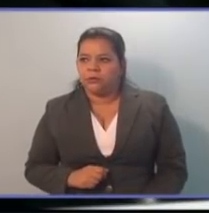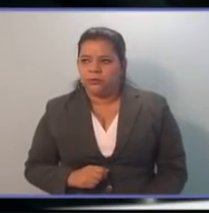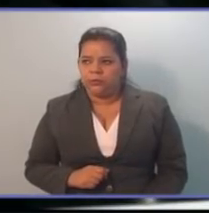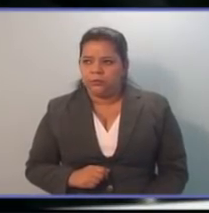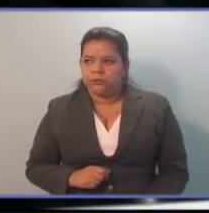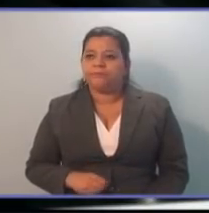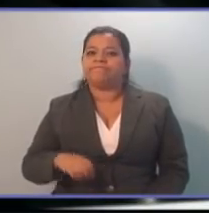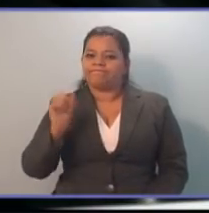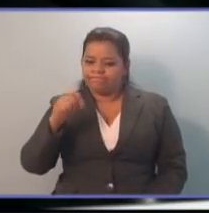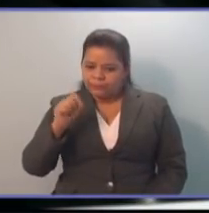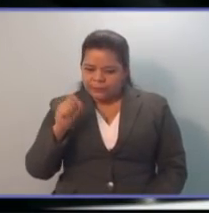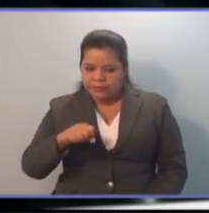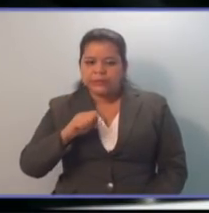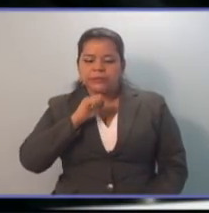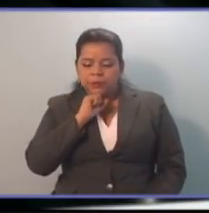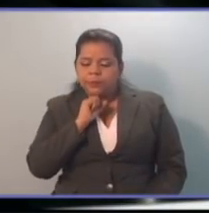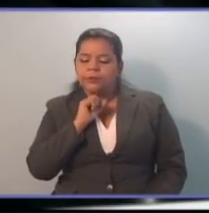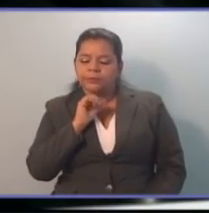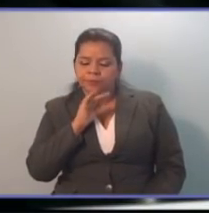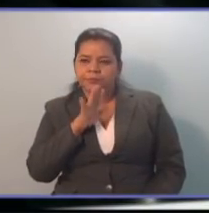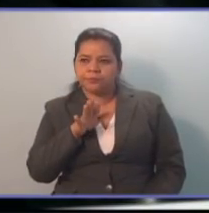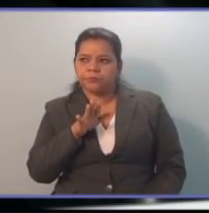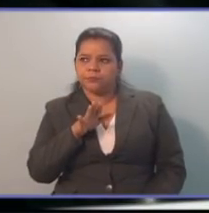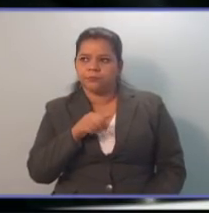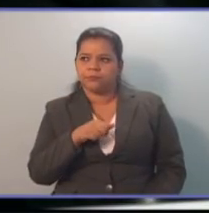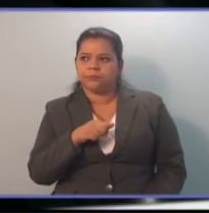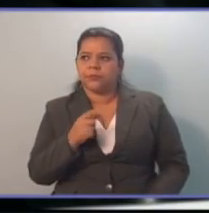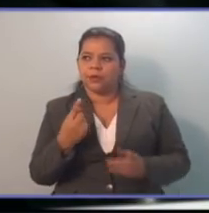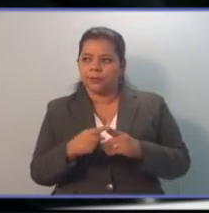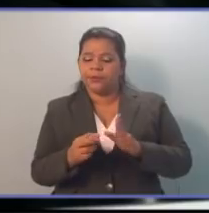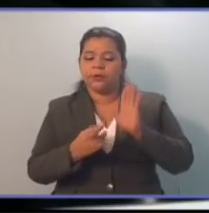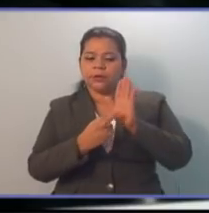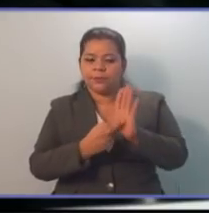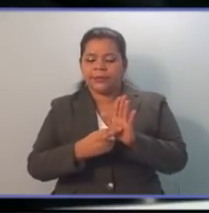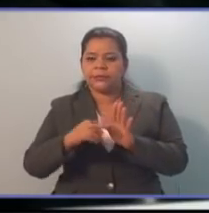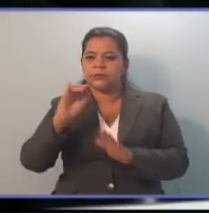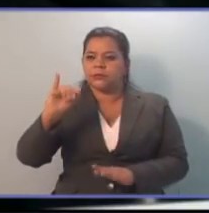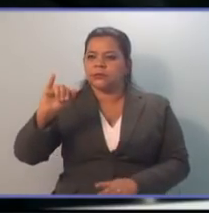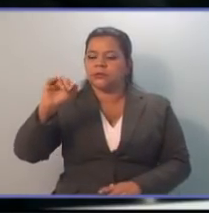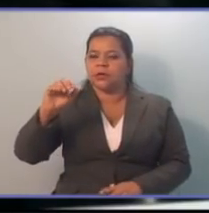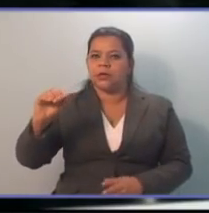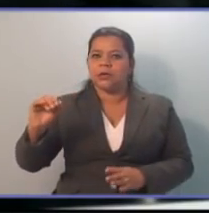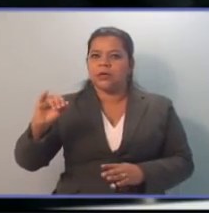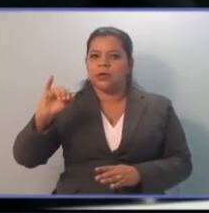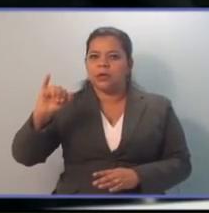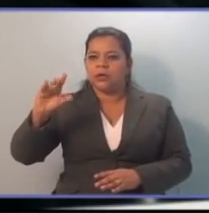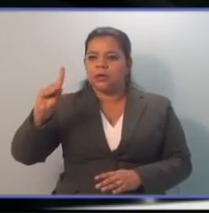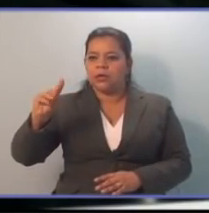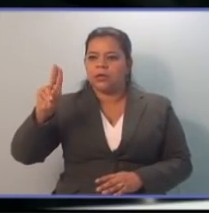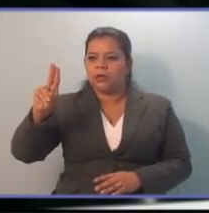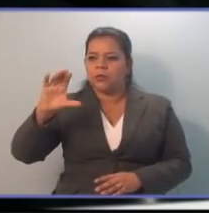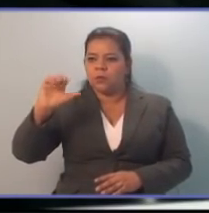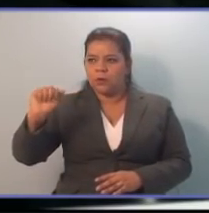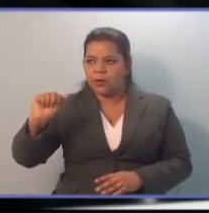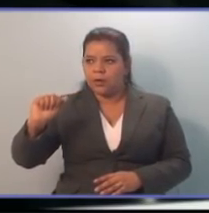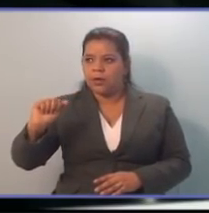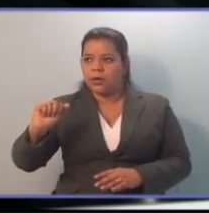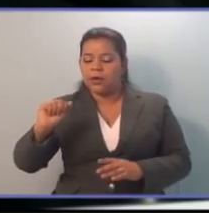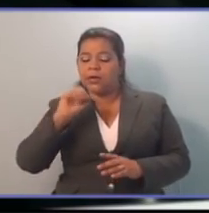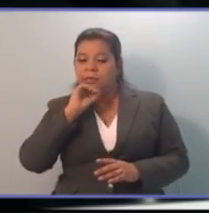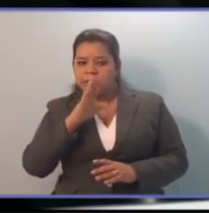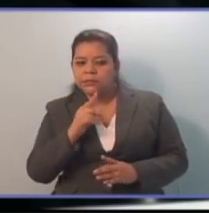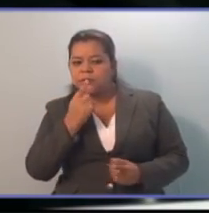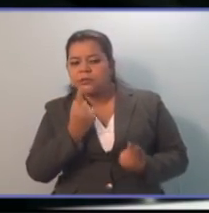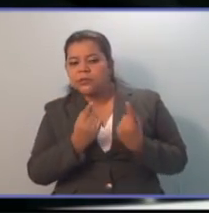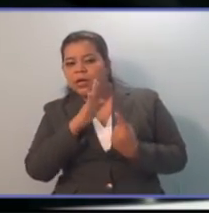Sí voy a hacerla porque se la ha hecho la mayoría y el representante de la IDUCA insiste en esto, licenciada. ¿Cuál